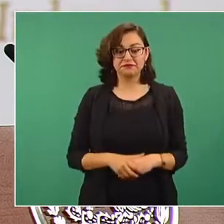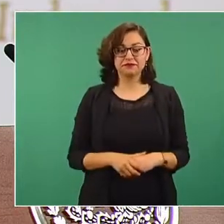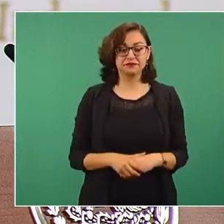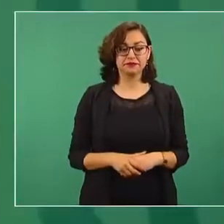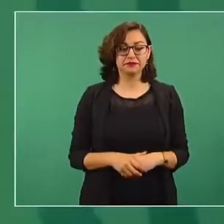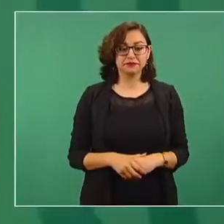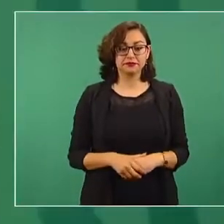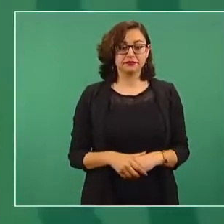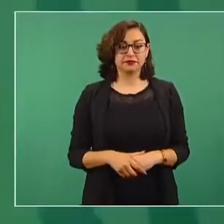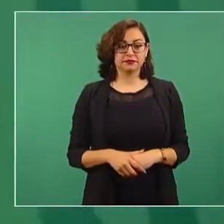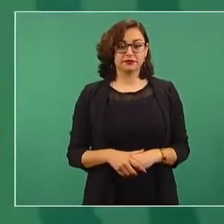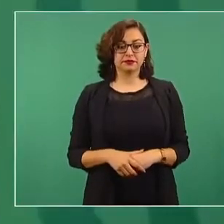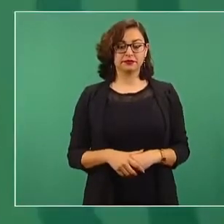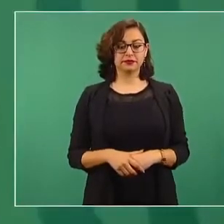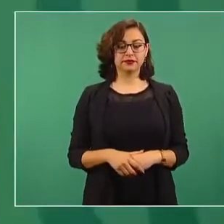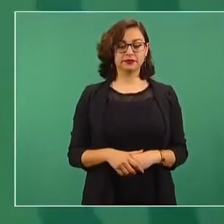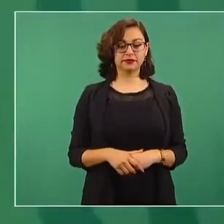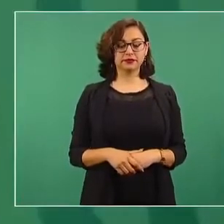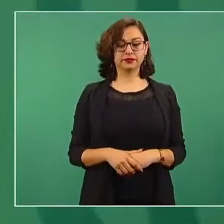también